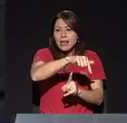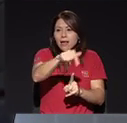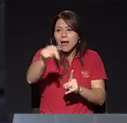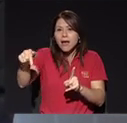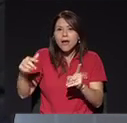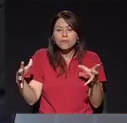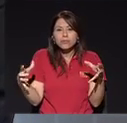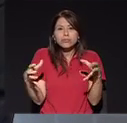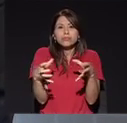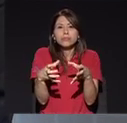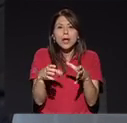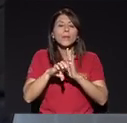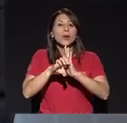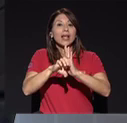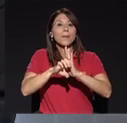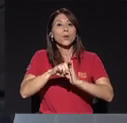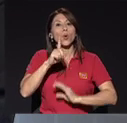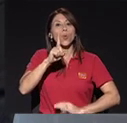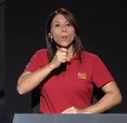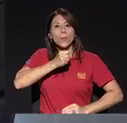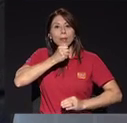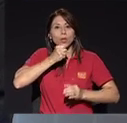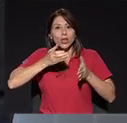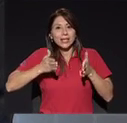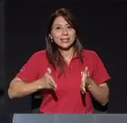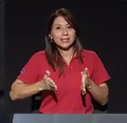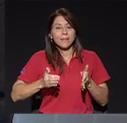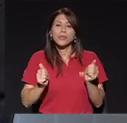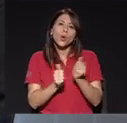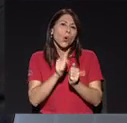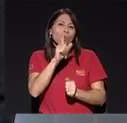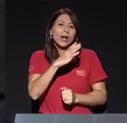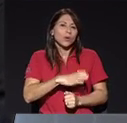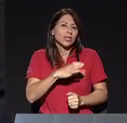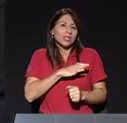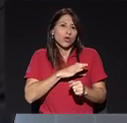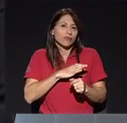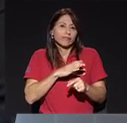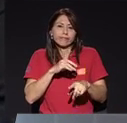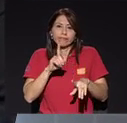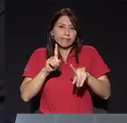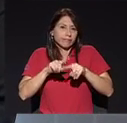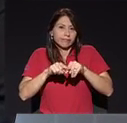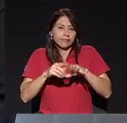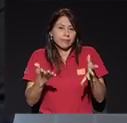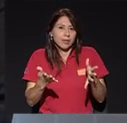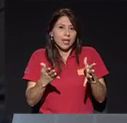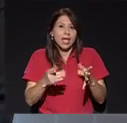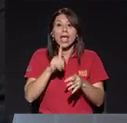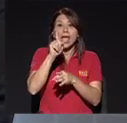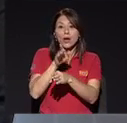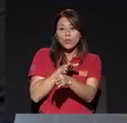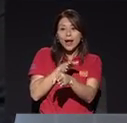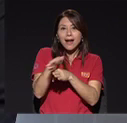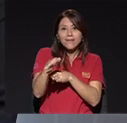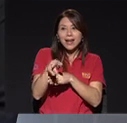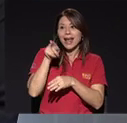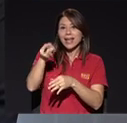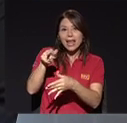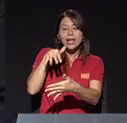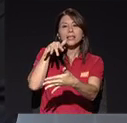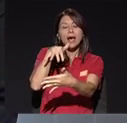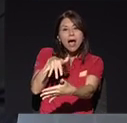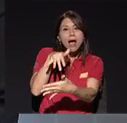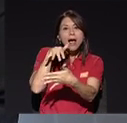sí, claro, por ejemplo, un periodista que tenga alguna condición X o Y debería de tener en una carrera de